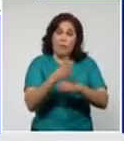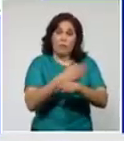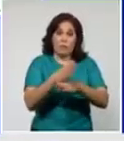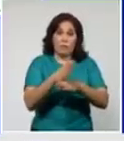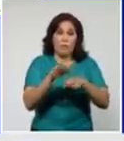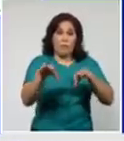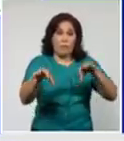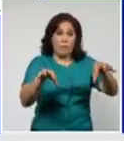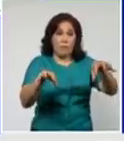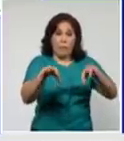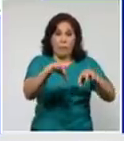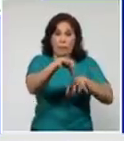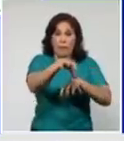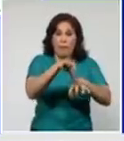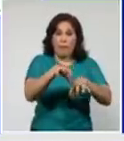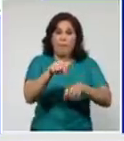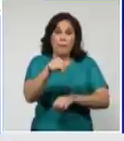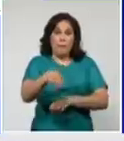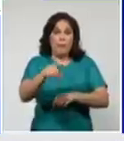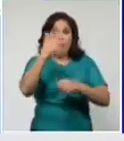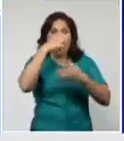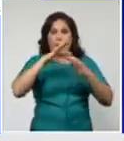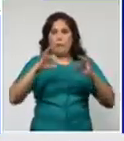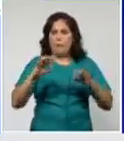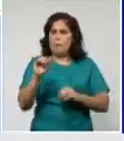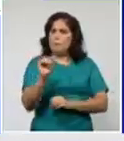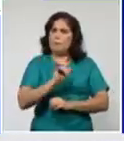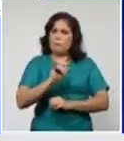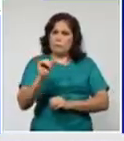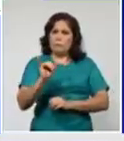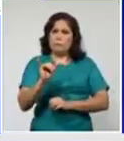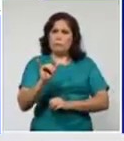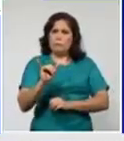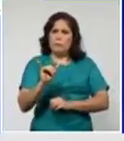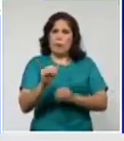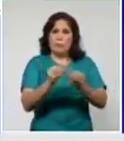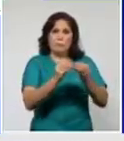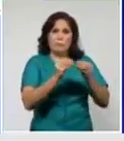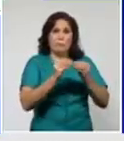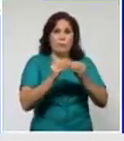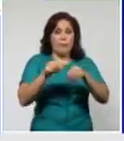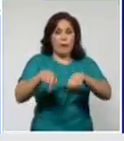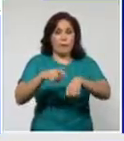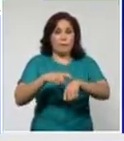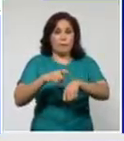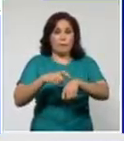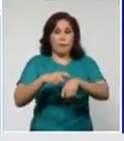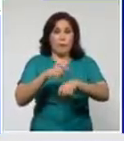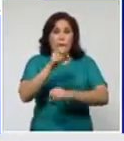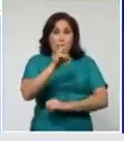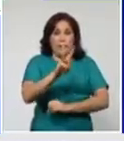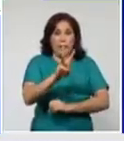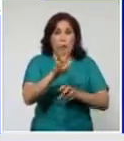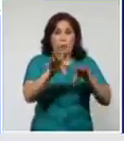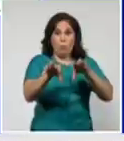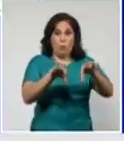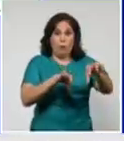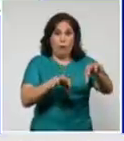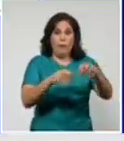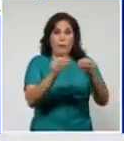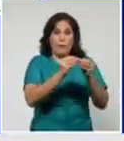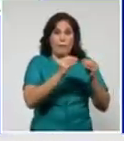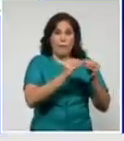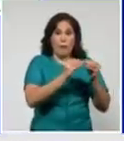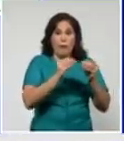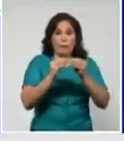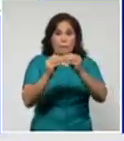Habana. Tenemos Artemisa, que tiene en estos momentos 3 eventos. Tenemos